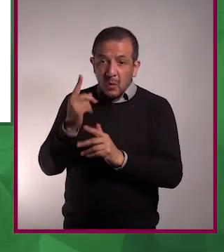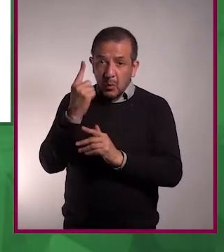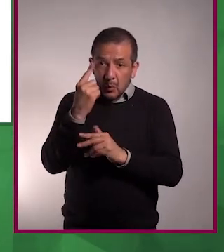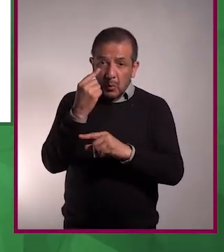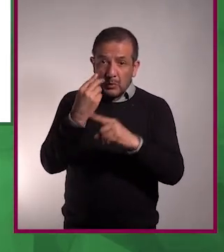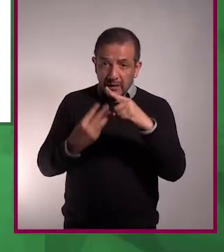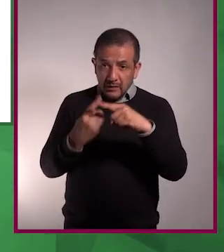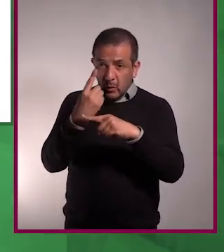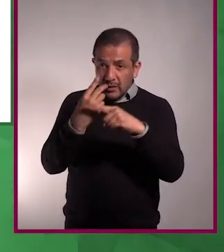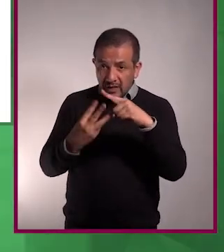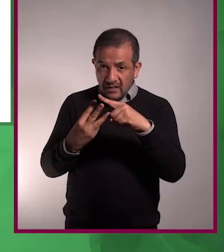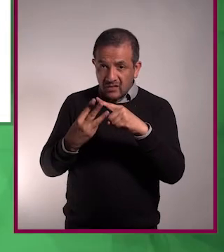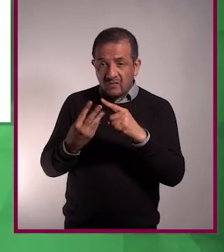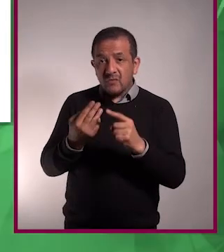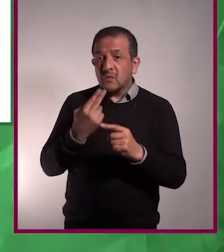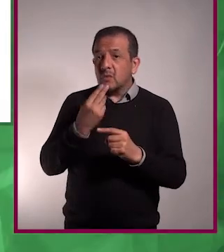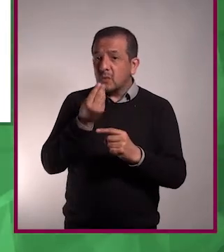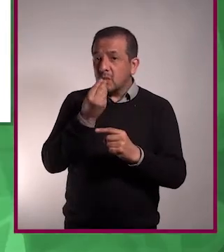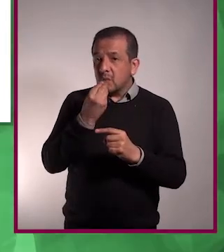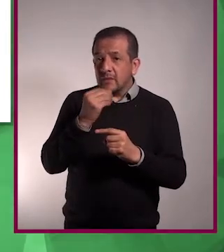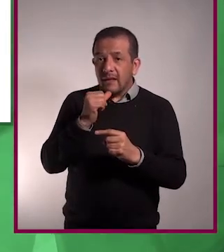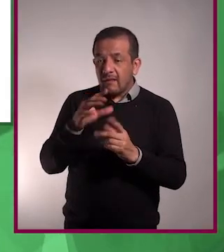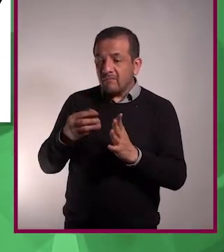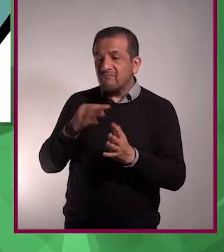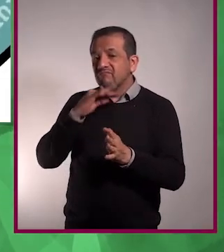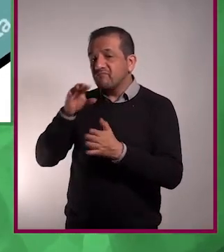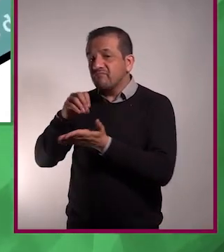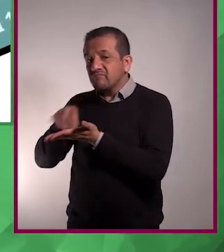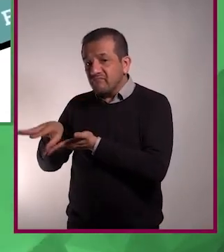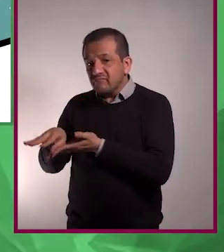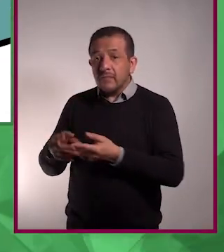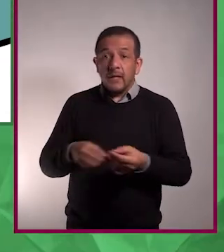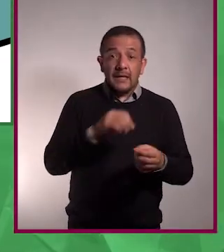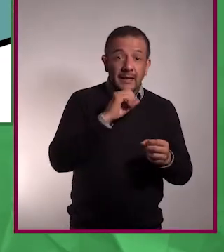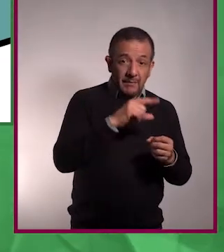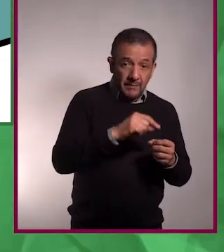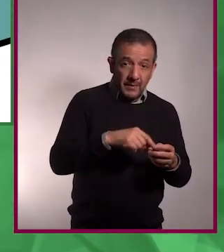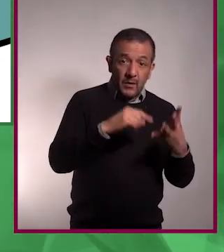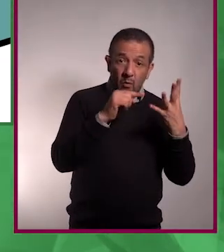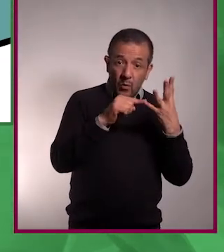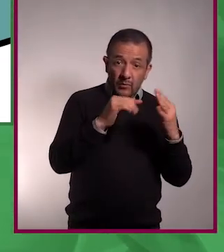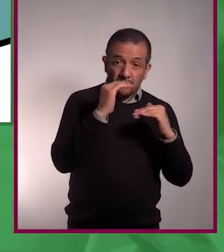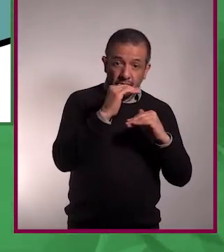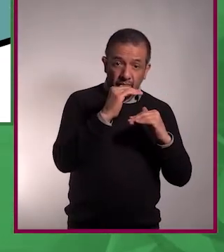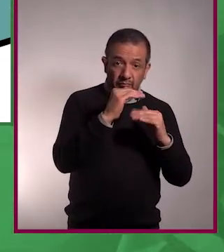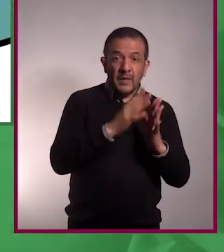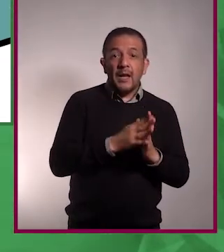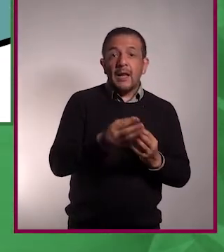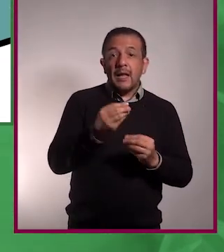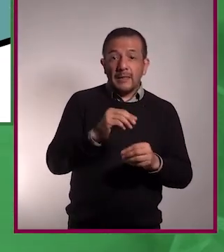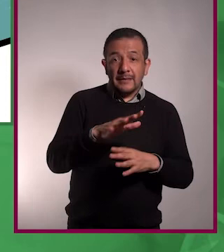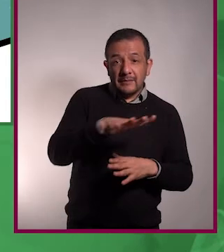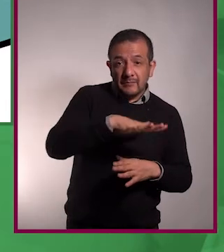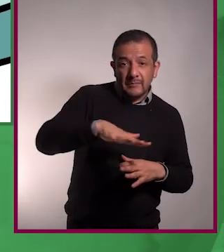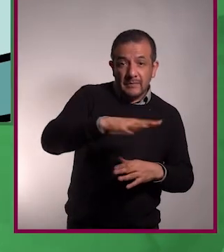se consume, sino que se tira. Cuarto límite: los recursos naturales se